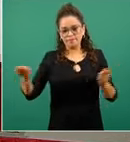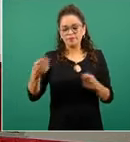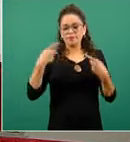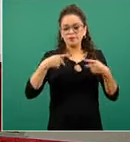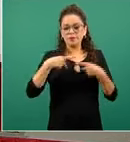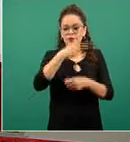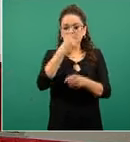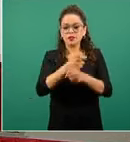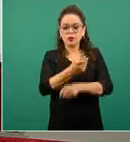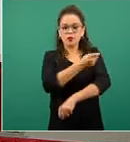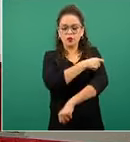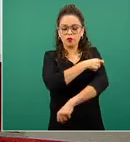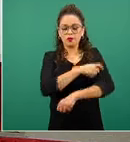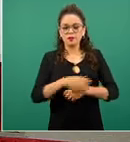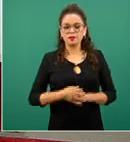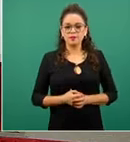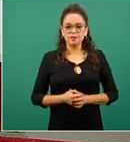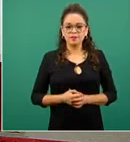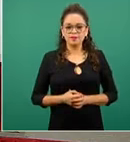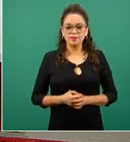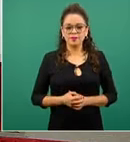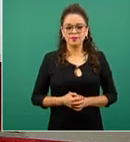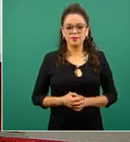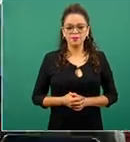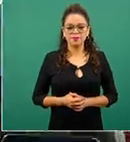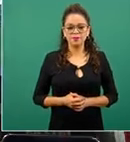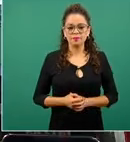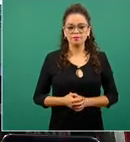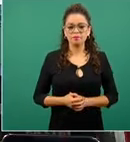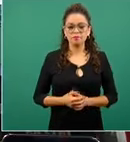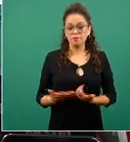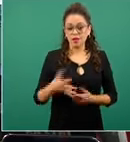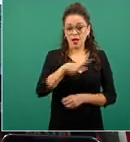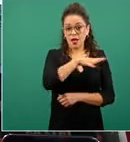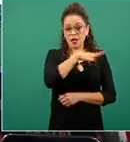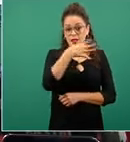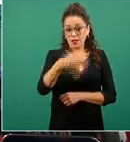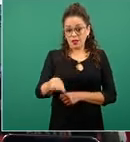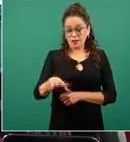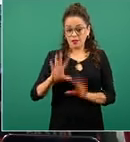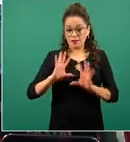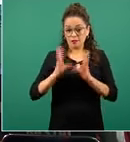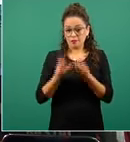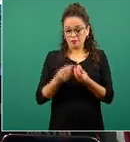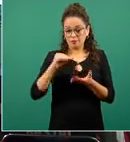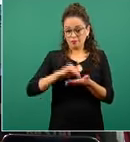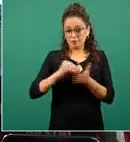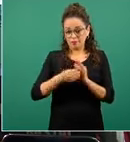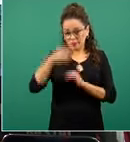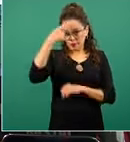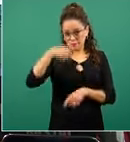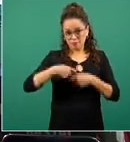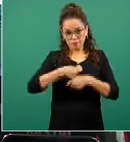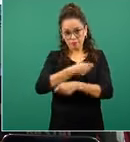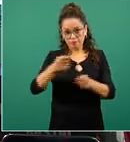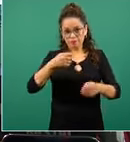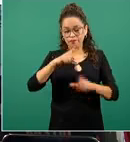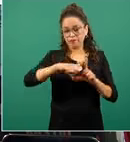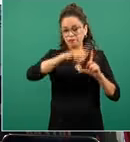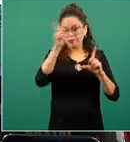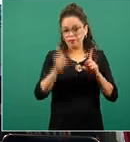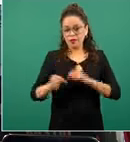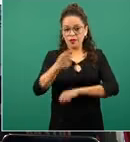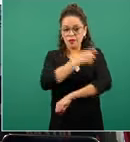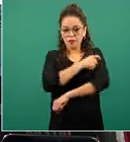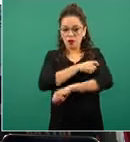segundas dosis y bueno, entonces tenemos un avance general para efectos de la Estrategia Nacional de Vacunación del total